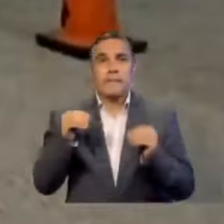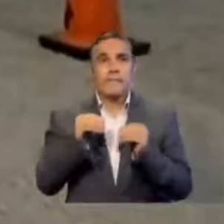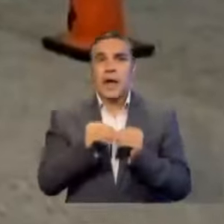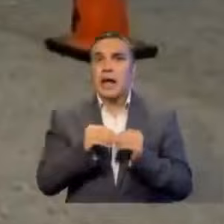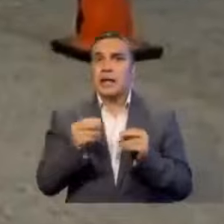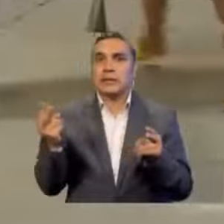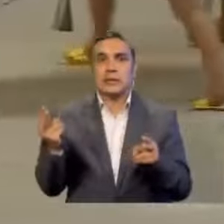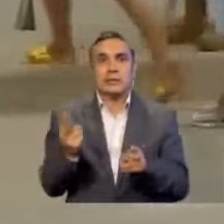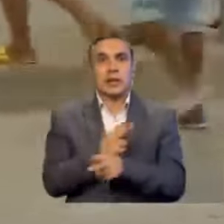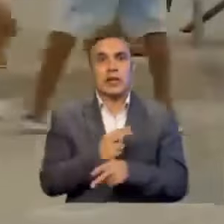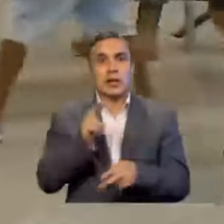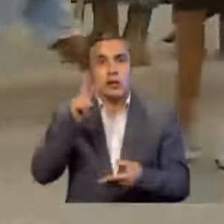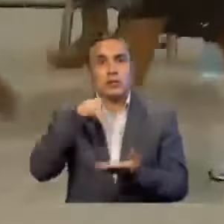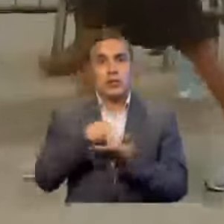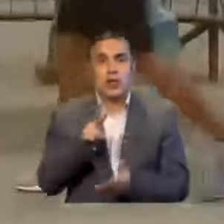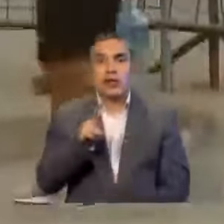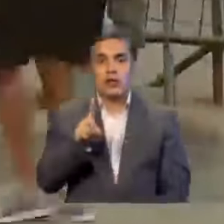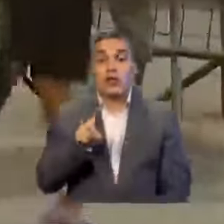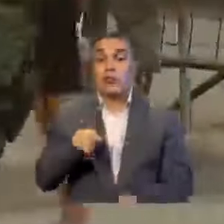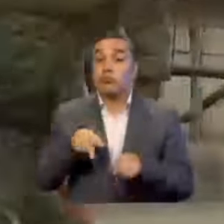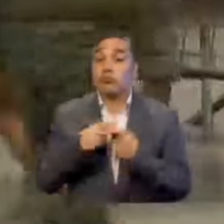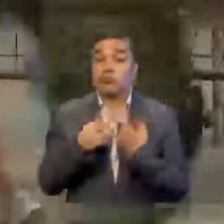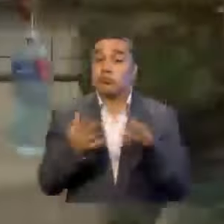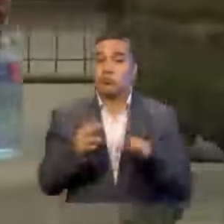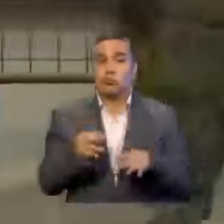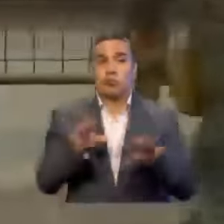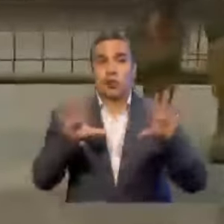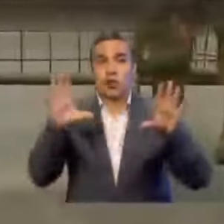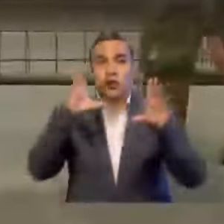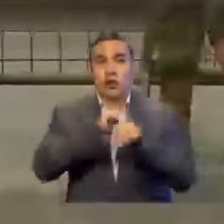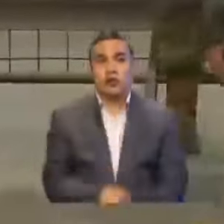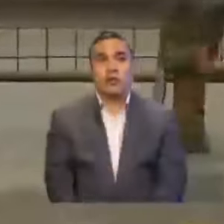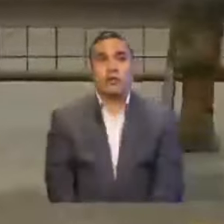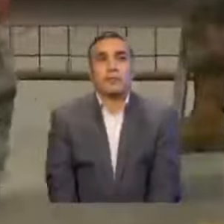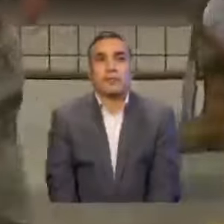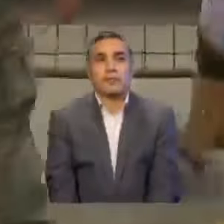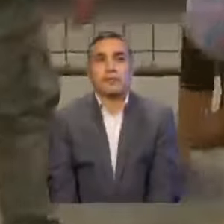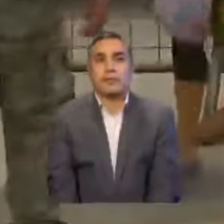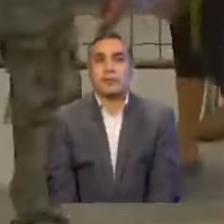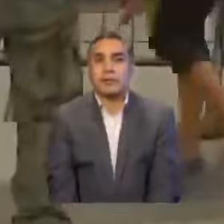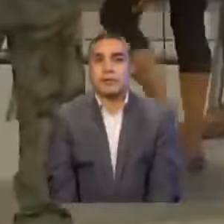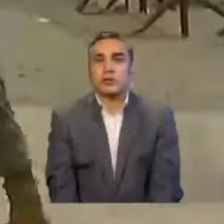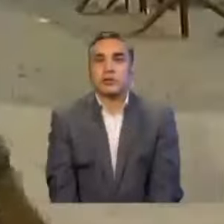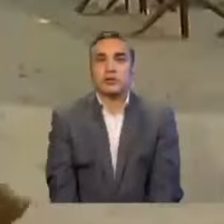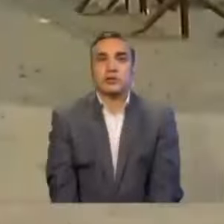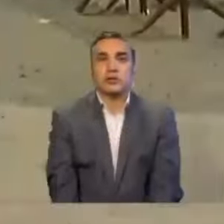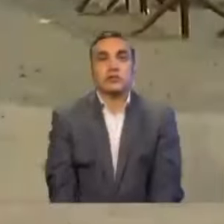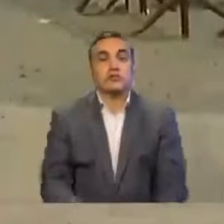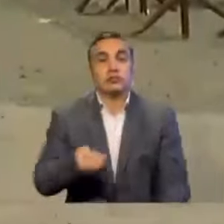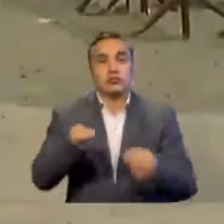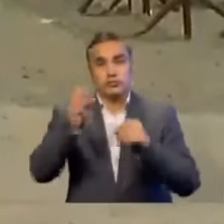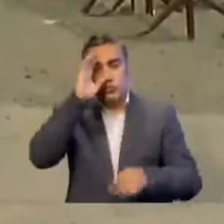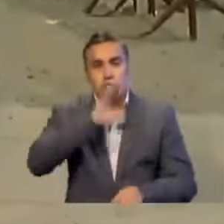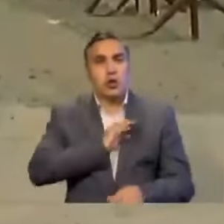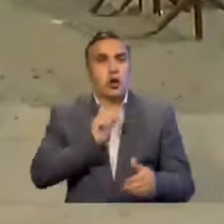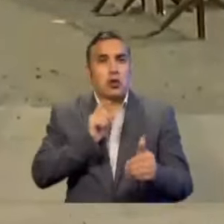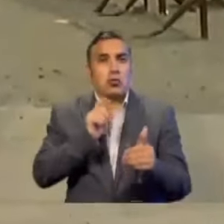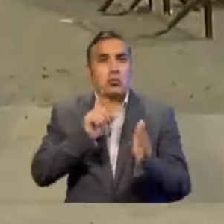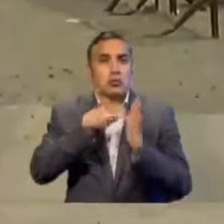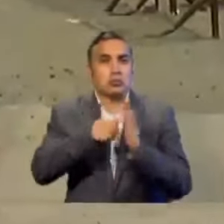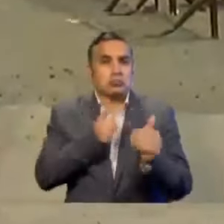lo que va del 2021. Habría iniciado cerca de las 20 horas de este lunes y fue aparentemente controlado por la policía a las pocas